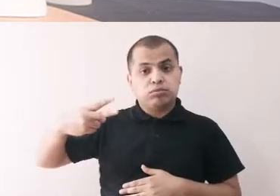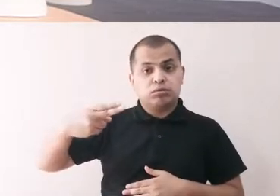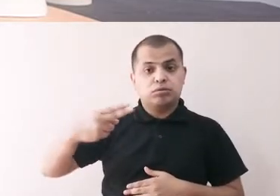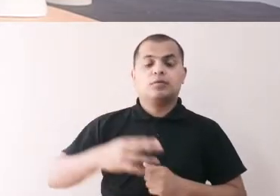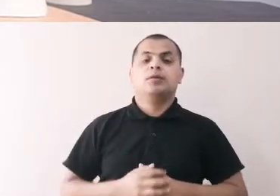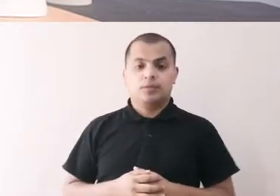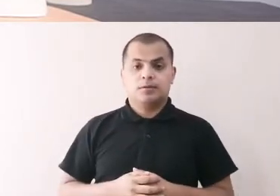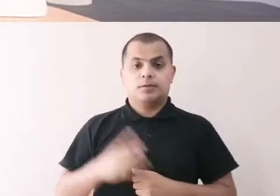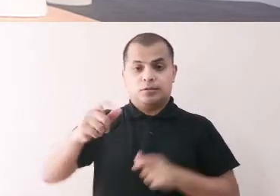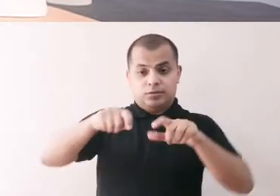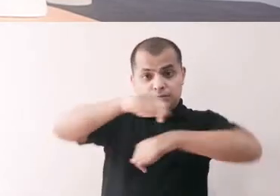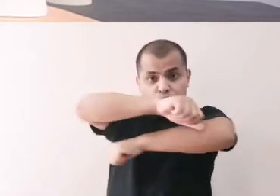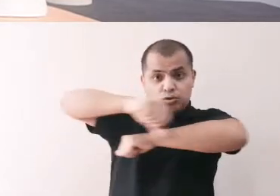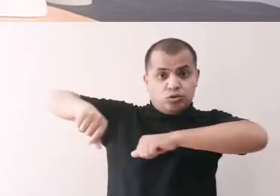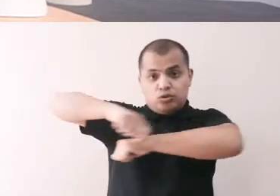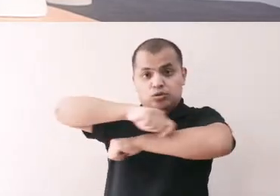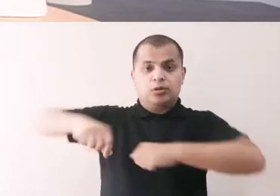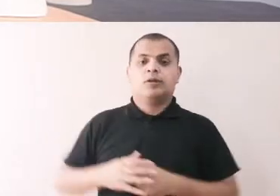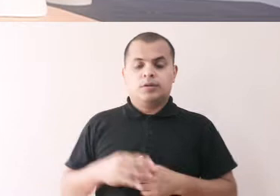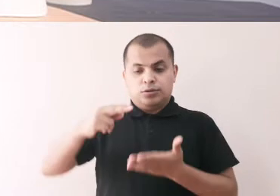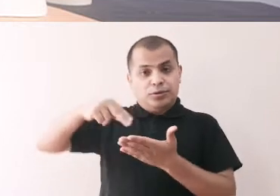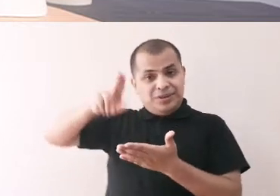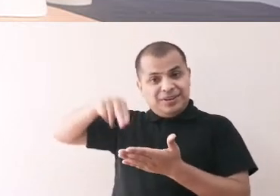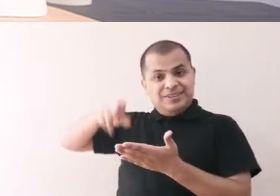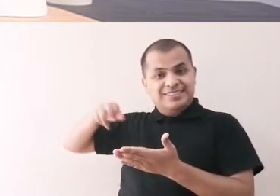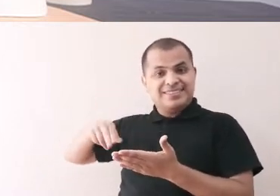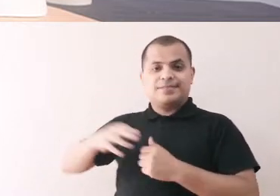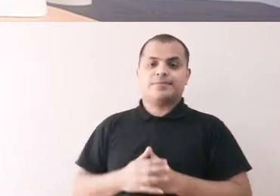tijera, regla, pincel,